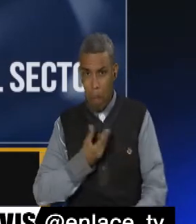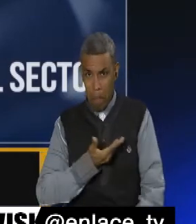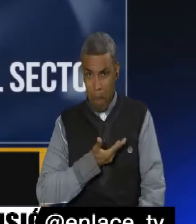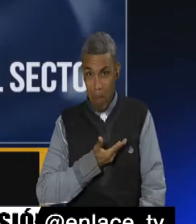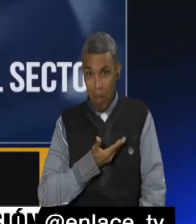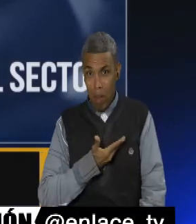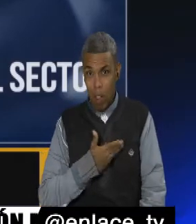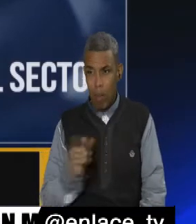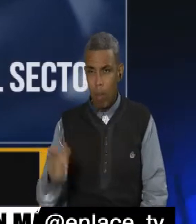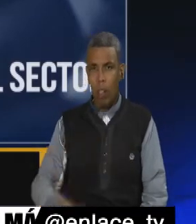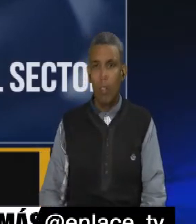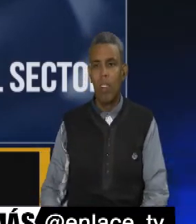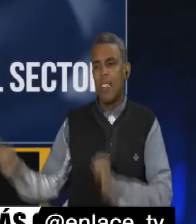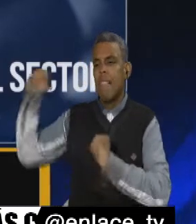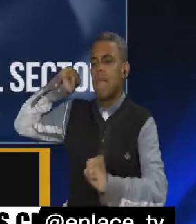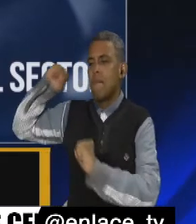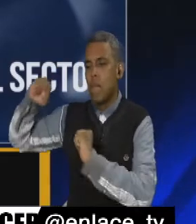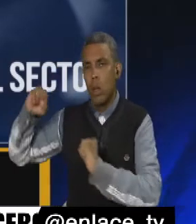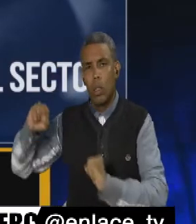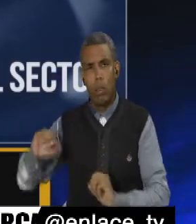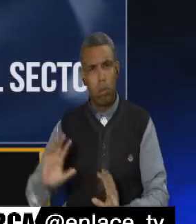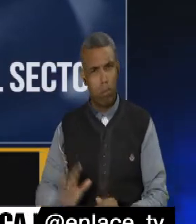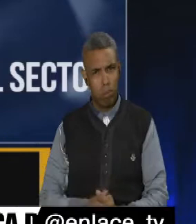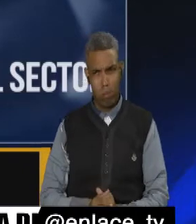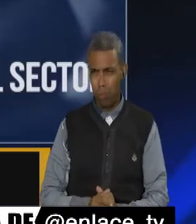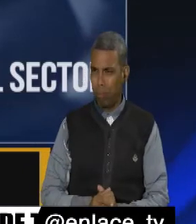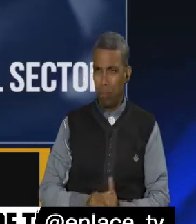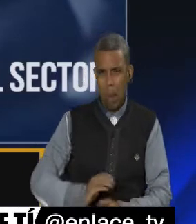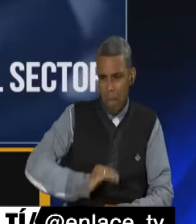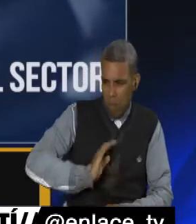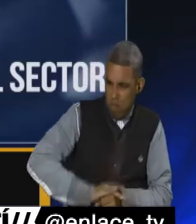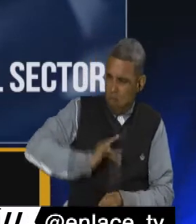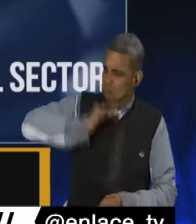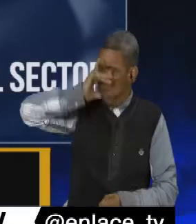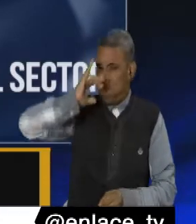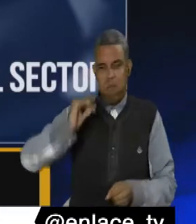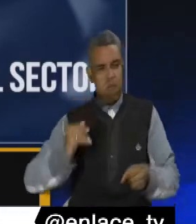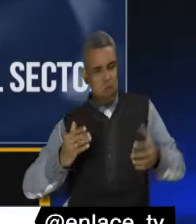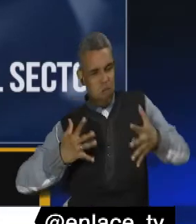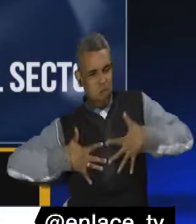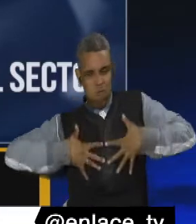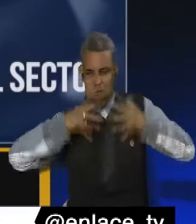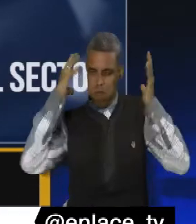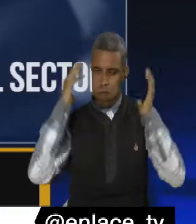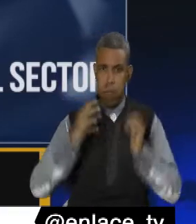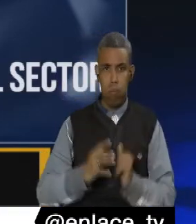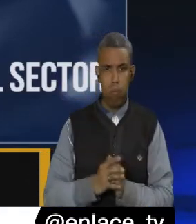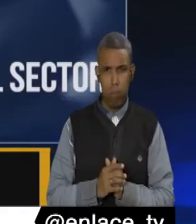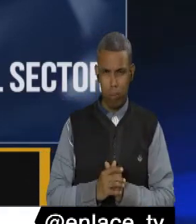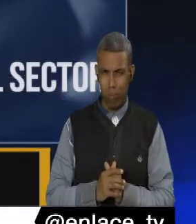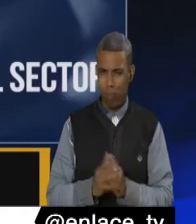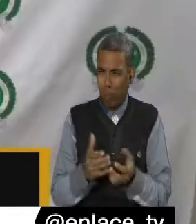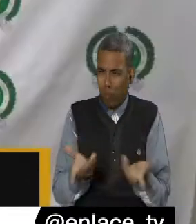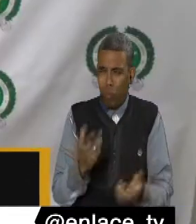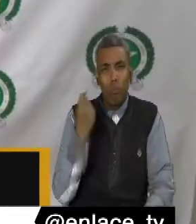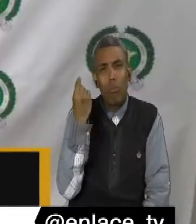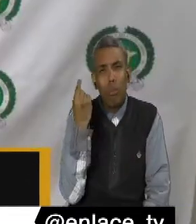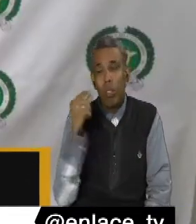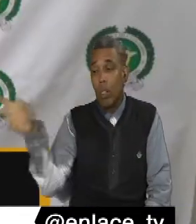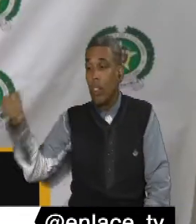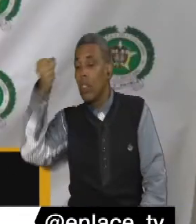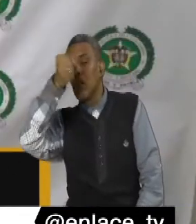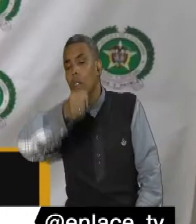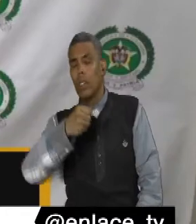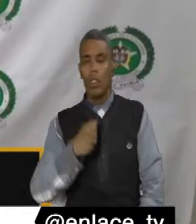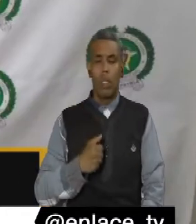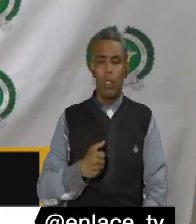y toda esa cuestión. No sé, esta fuerza o este juez que vio ese drama y déjalo libre. Las condenas contra